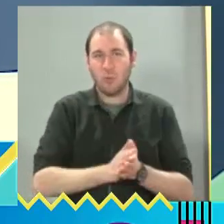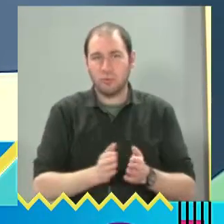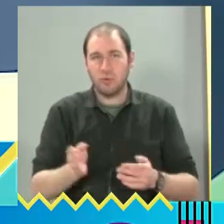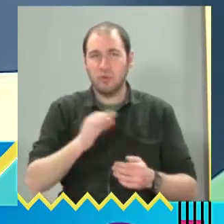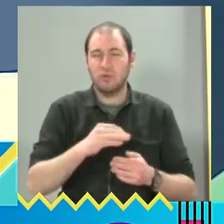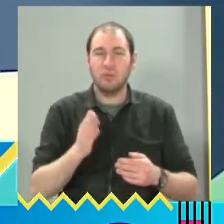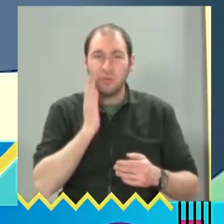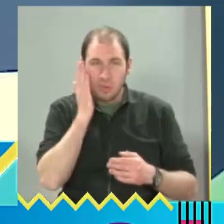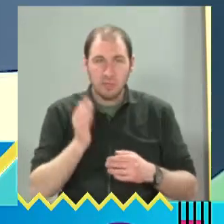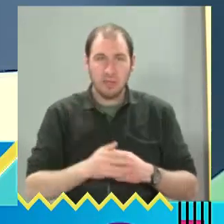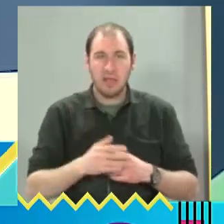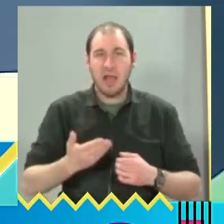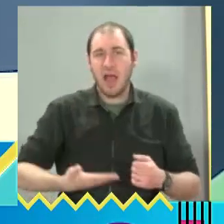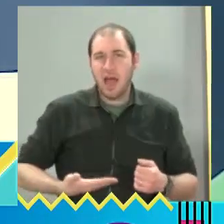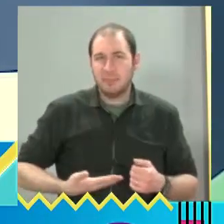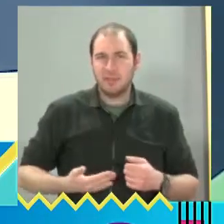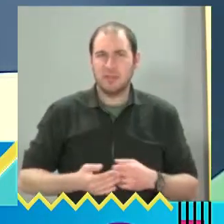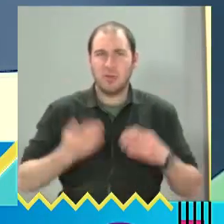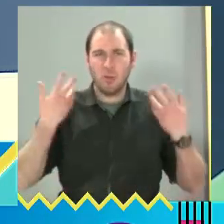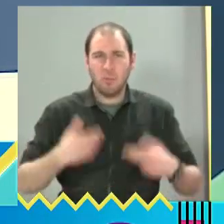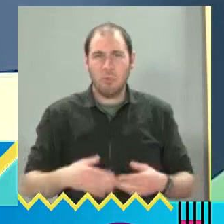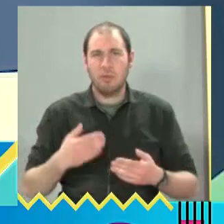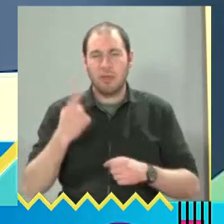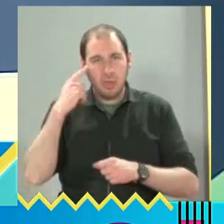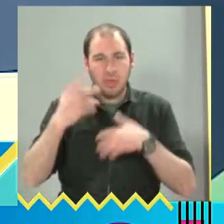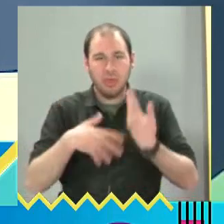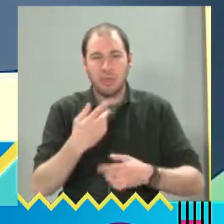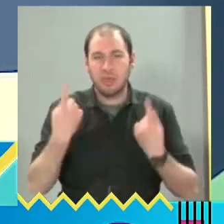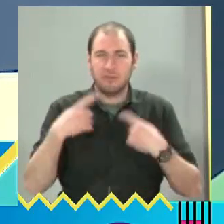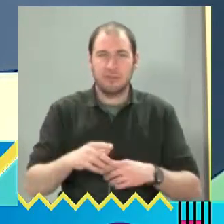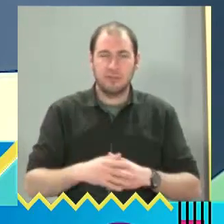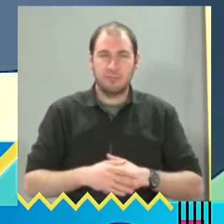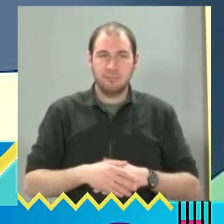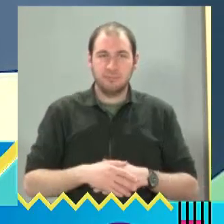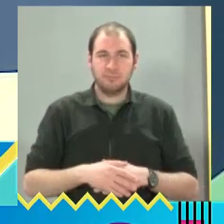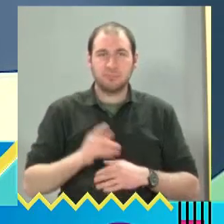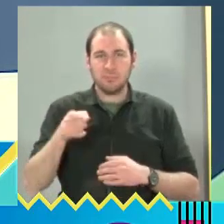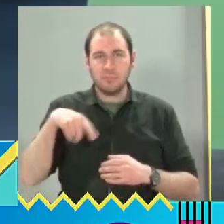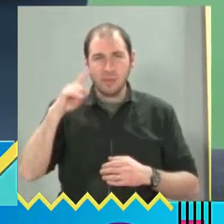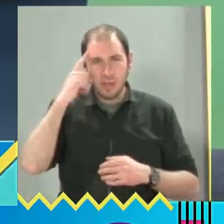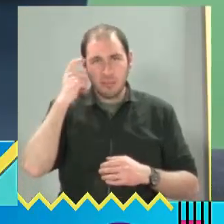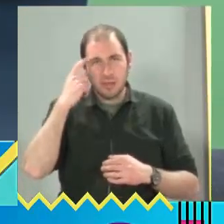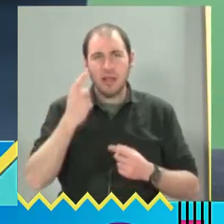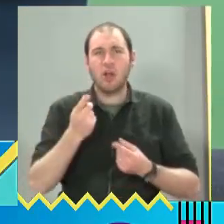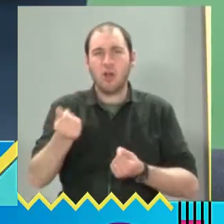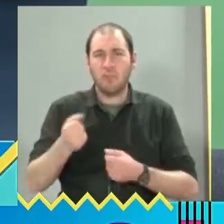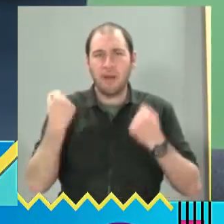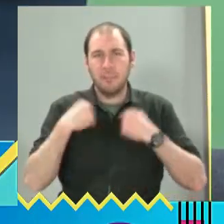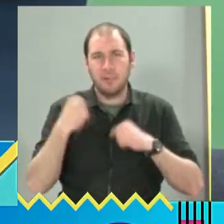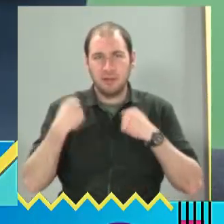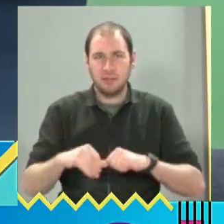la hora de la siesta y te dio hambre, entonces el cuerpo ya te empieza a trabajar de otra manera mentalmente. Hay que aprender a ser consumidores